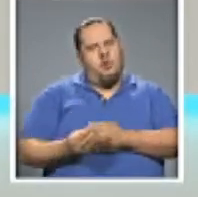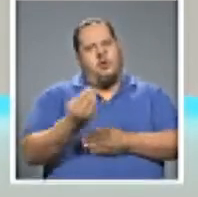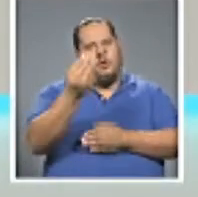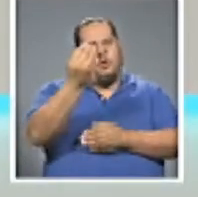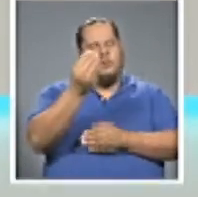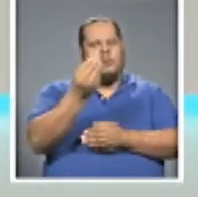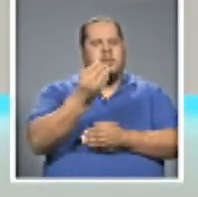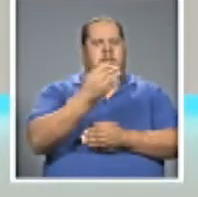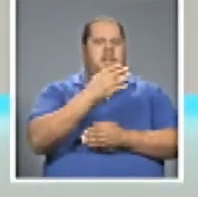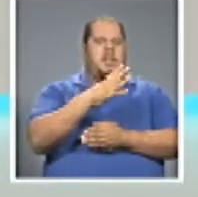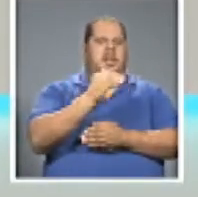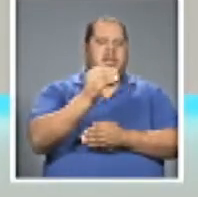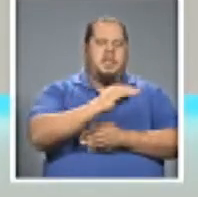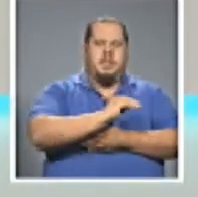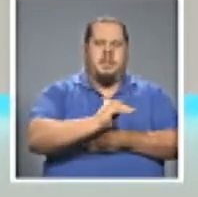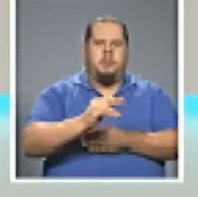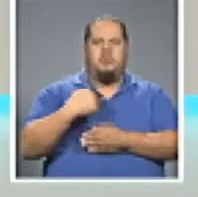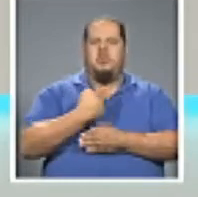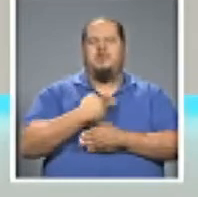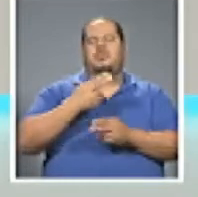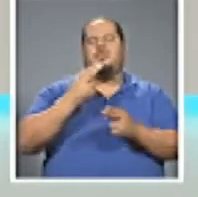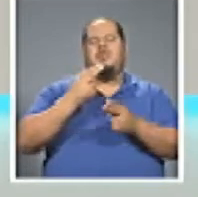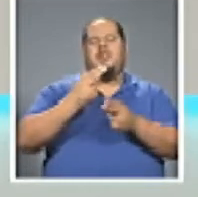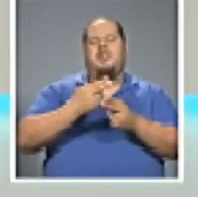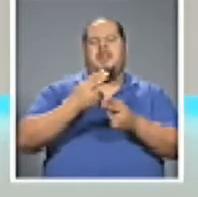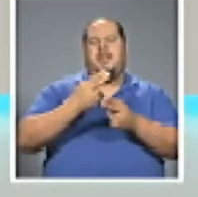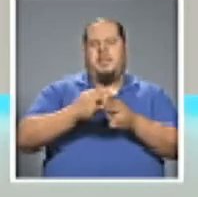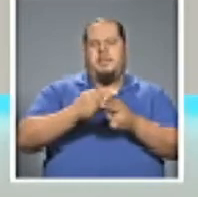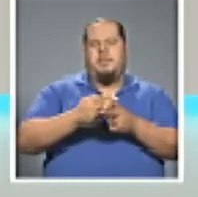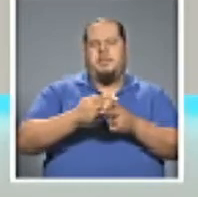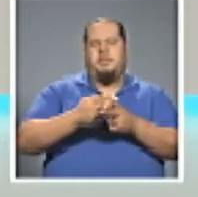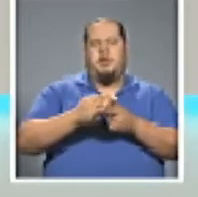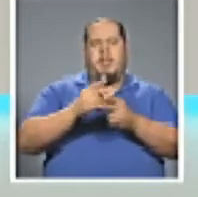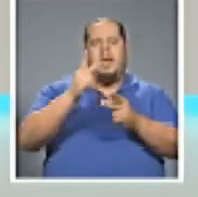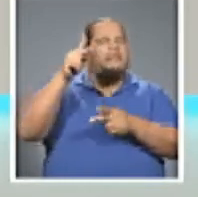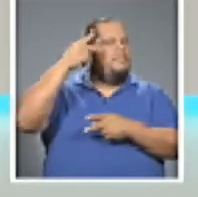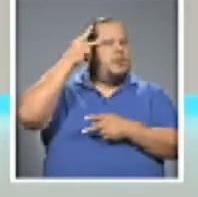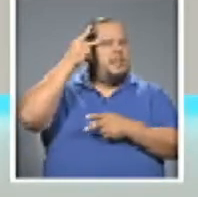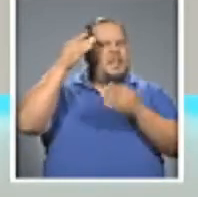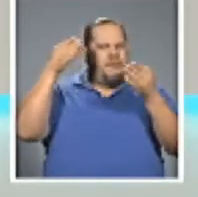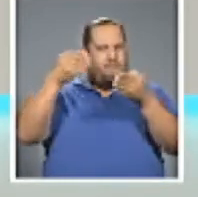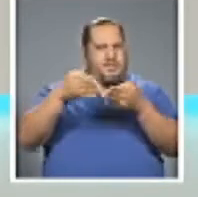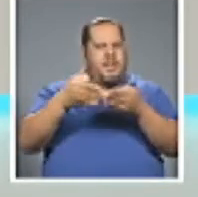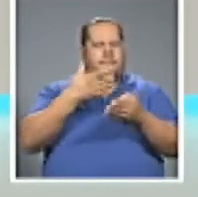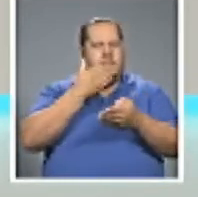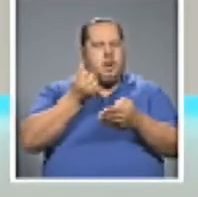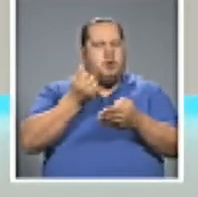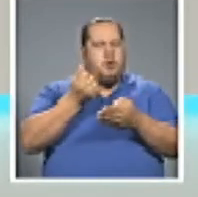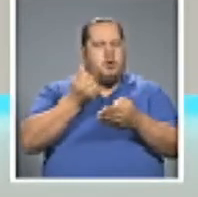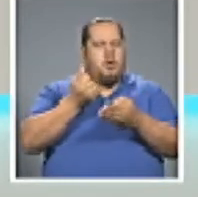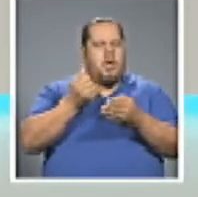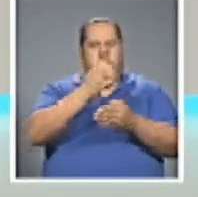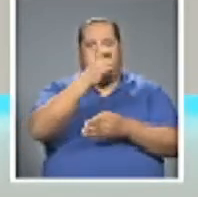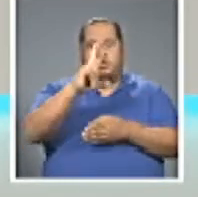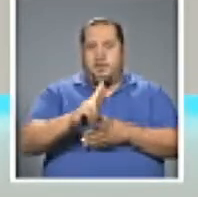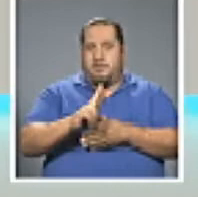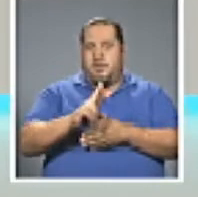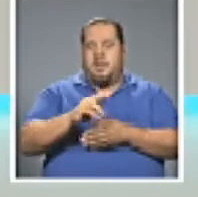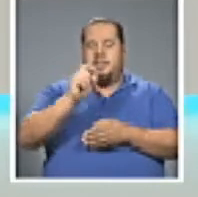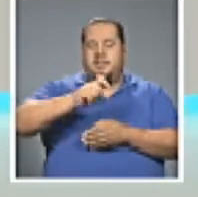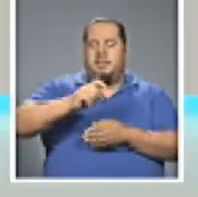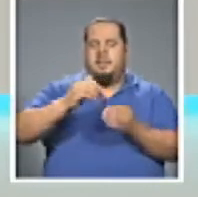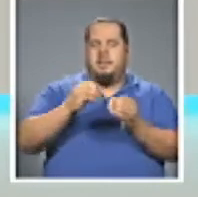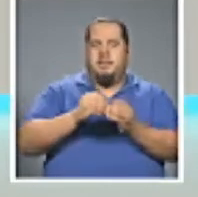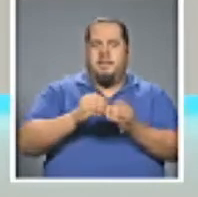de estos jóvenes. Eso nosotros llamamos la política focalizada. Costa Rica necesita más de estas políticas, políticas y